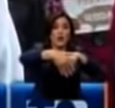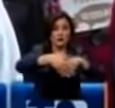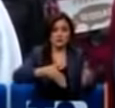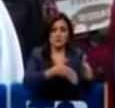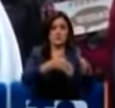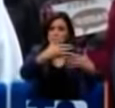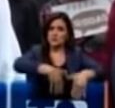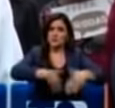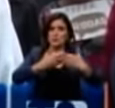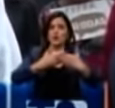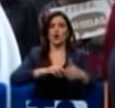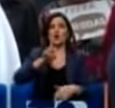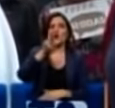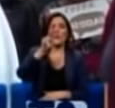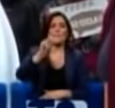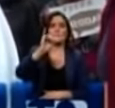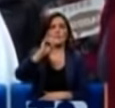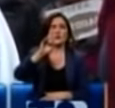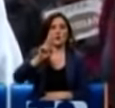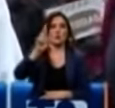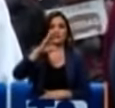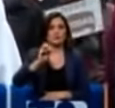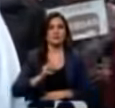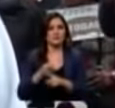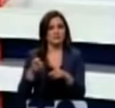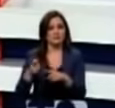el bypass de la Rumiurco, la salida de la Manuel Córdoba Galarza.